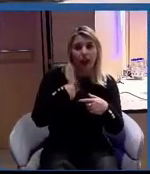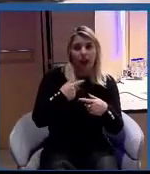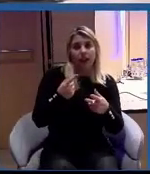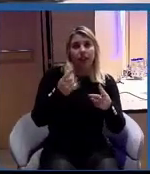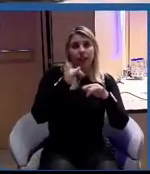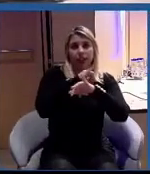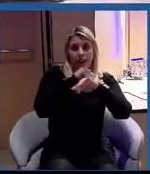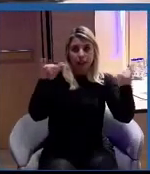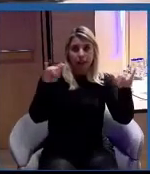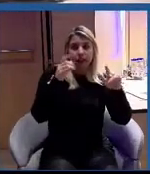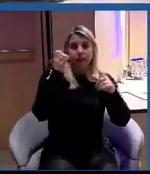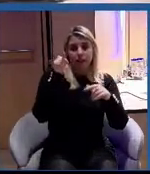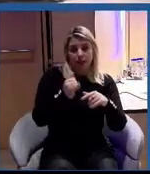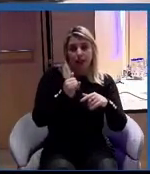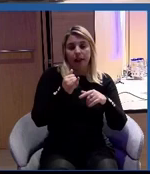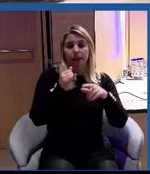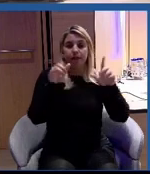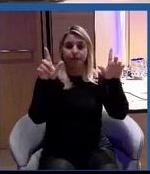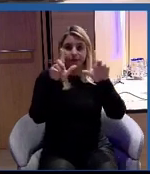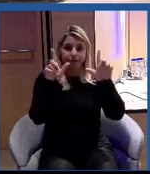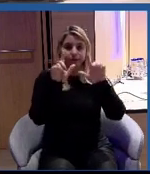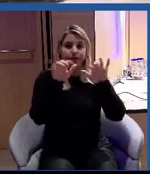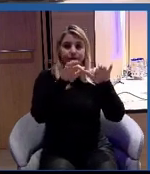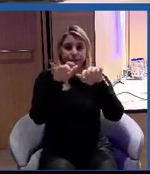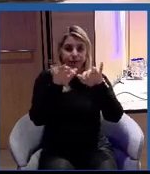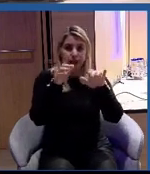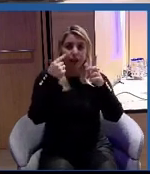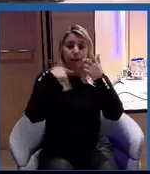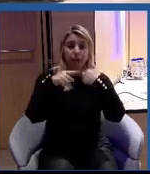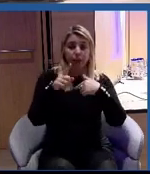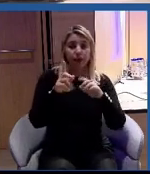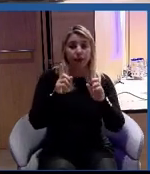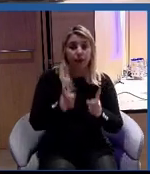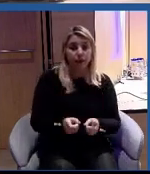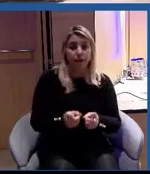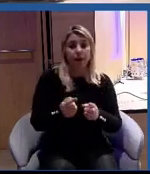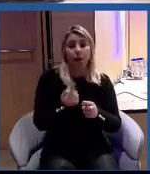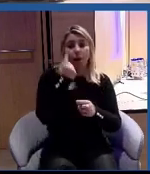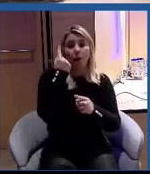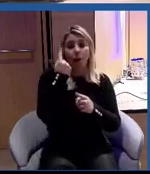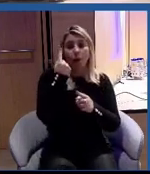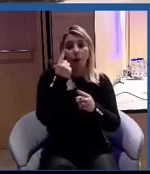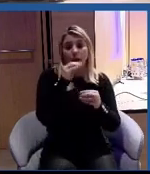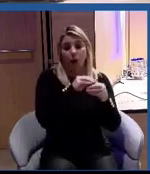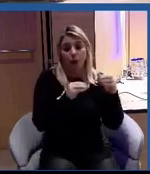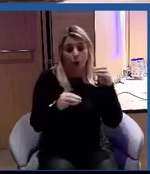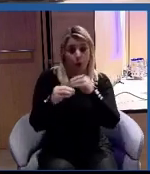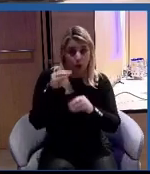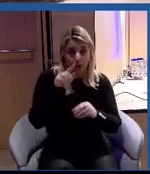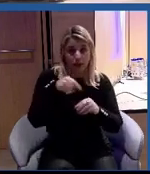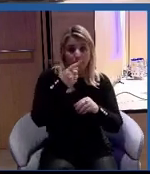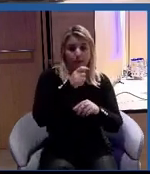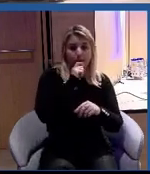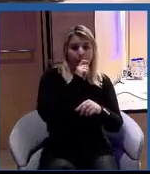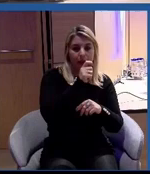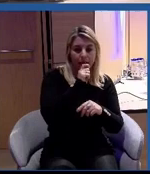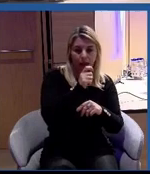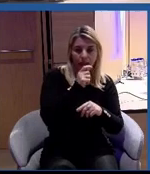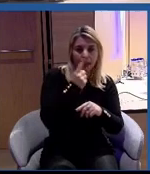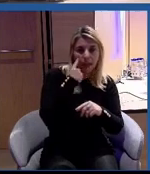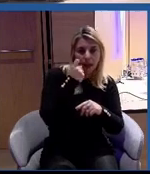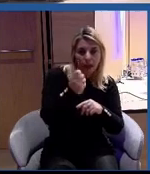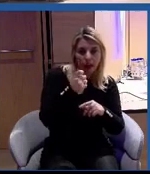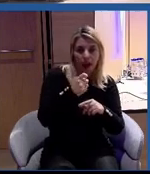propaganda de redes sociales sino que ese sea un elemento más o una excusa para que el periodismo encuentre